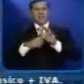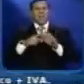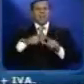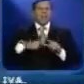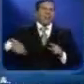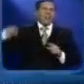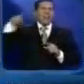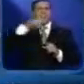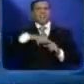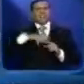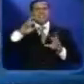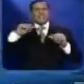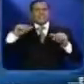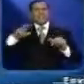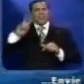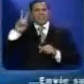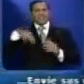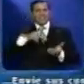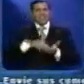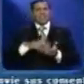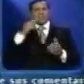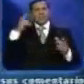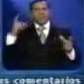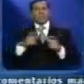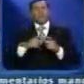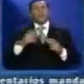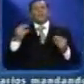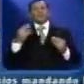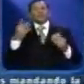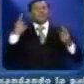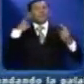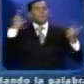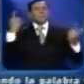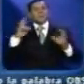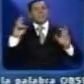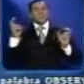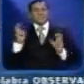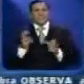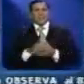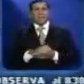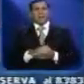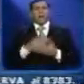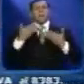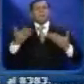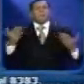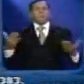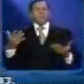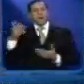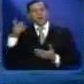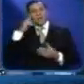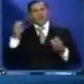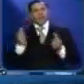largo del territorio nacional, en la cual reunirá grandes éxitos así como los temas que la popularizaron junto a la orquesta Los Melódicos.